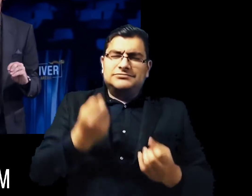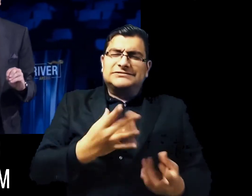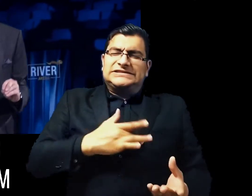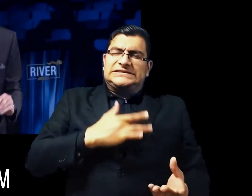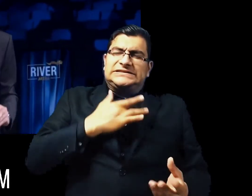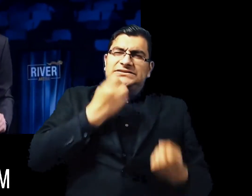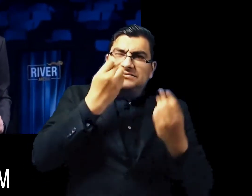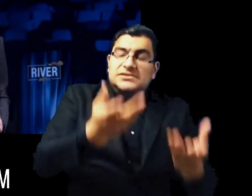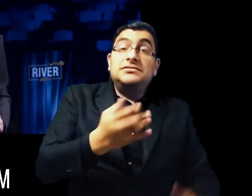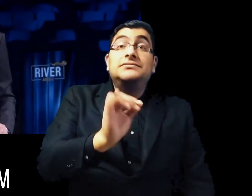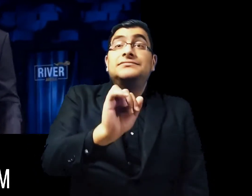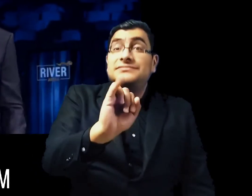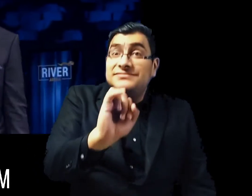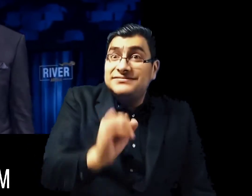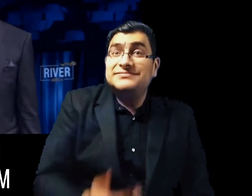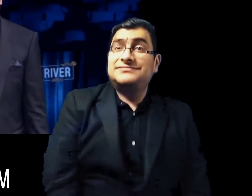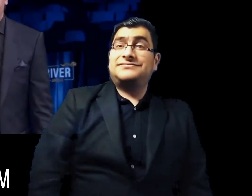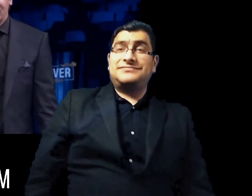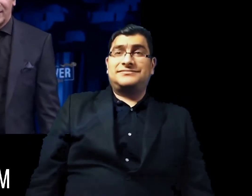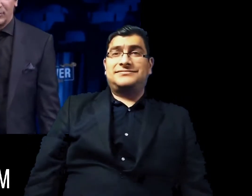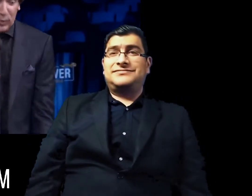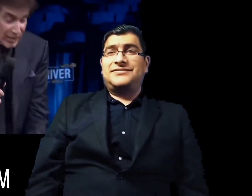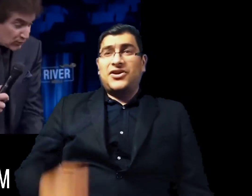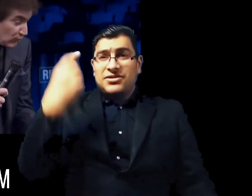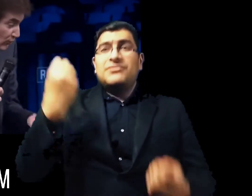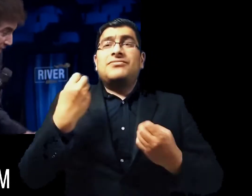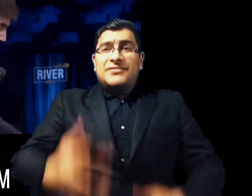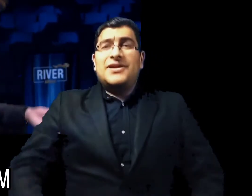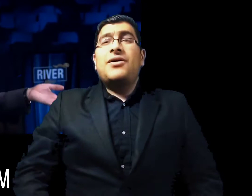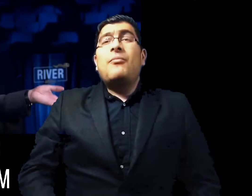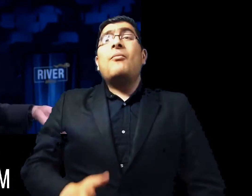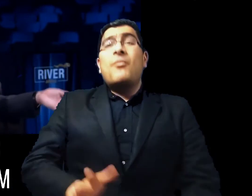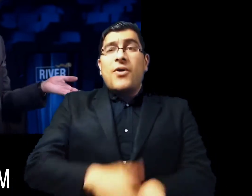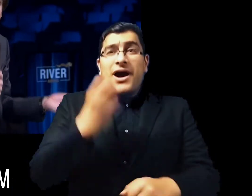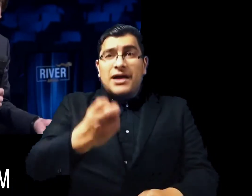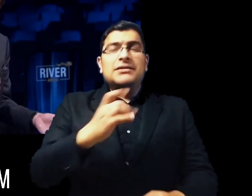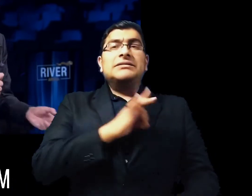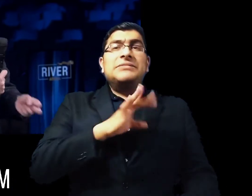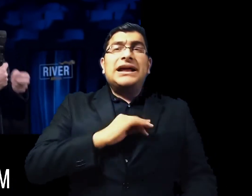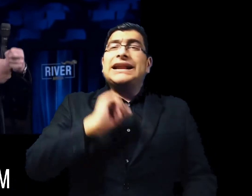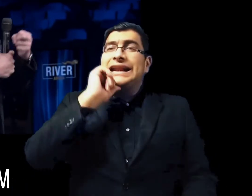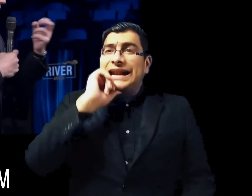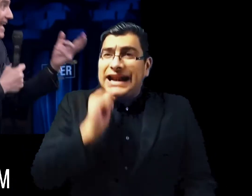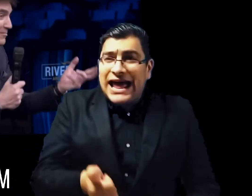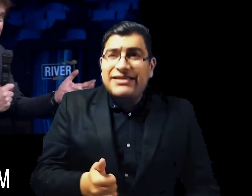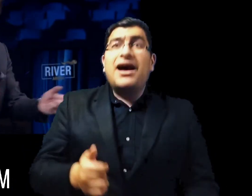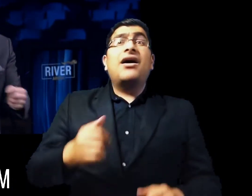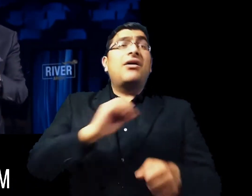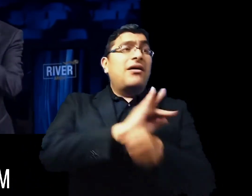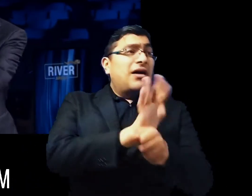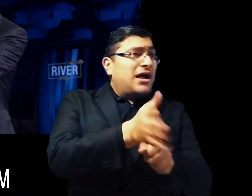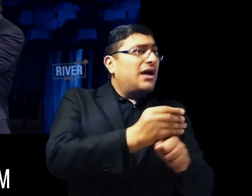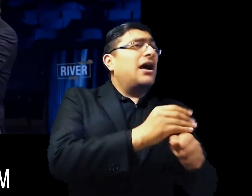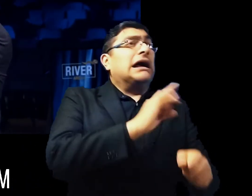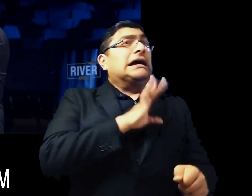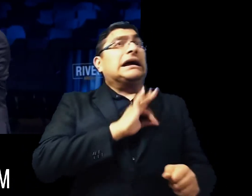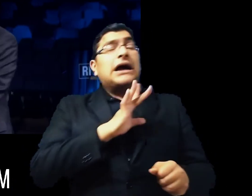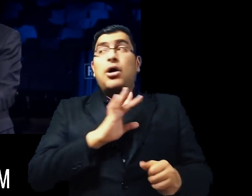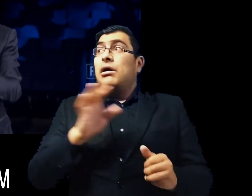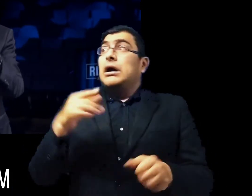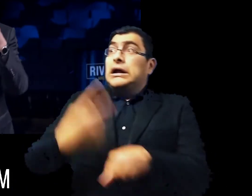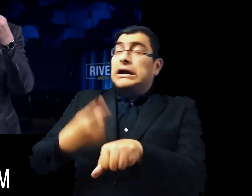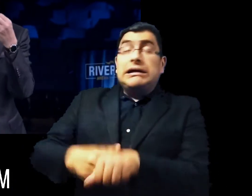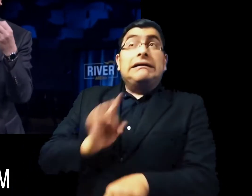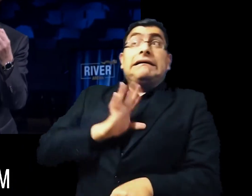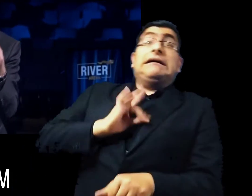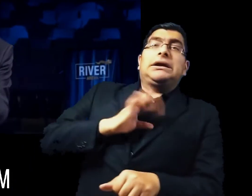gracia? Sí. Por eso no hay que tener miedo ni a la pandemia, ni a la